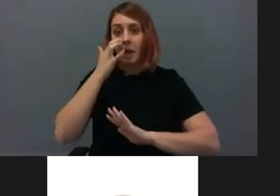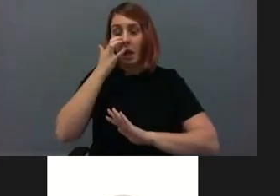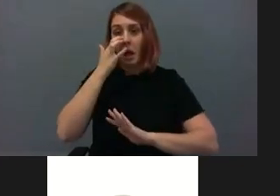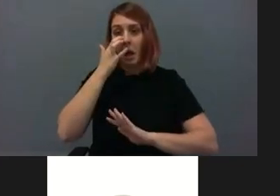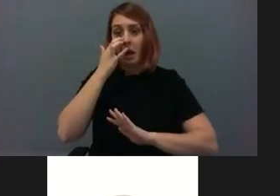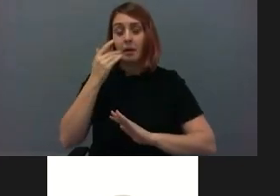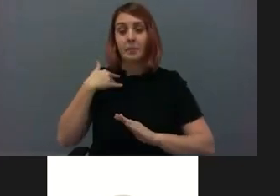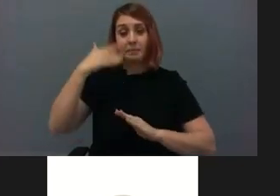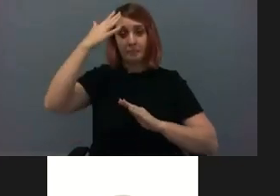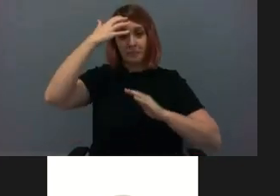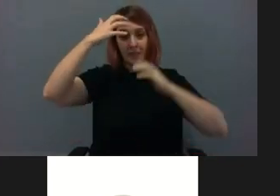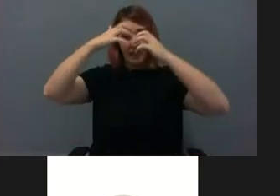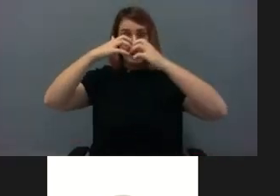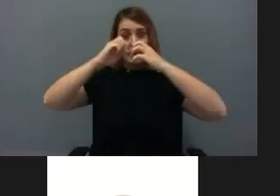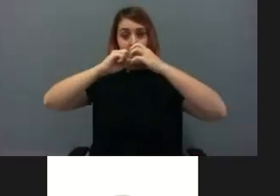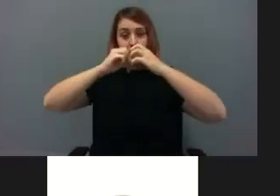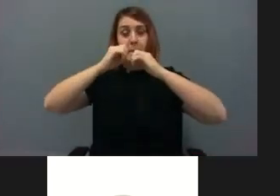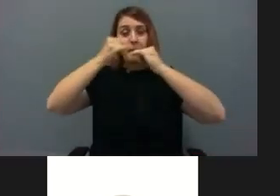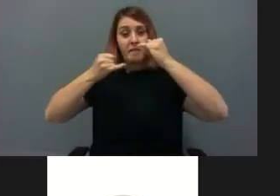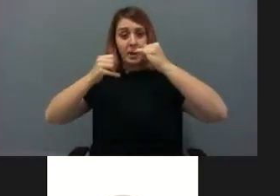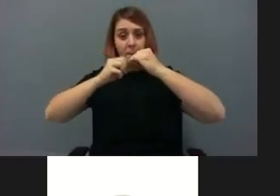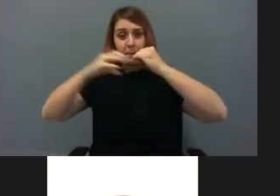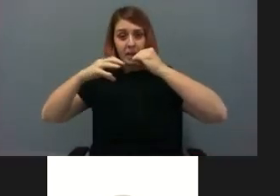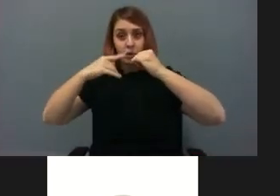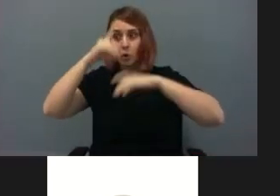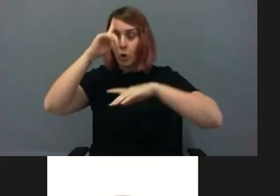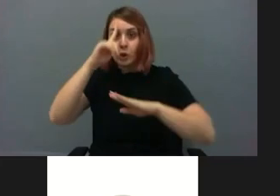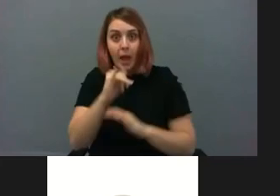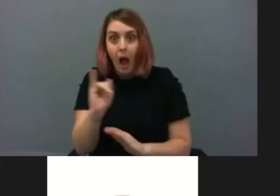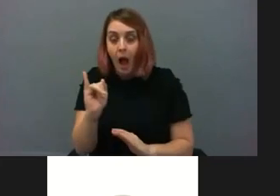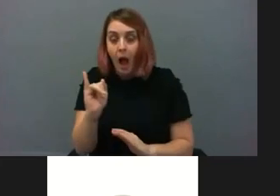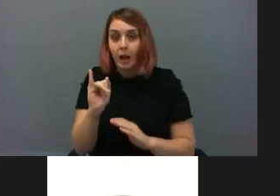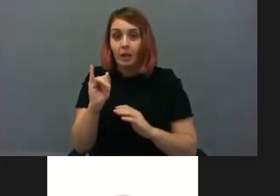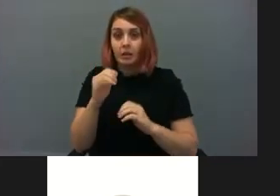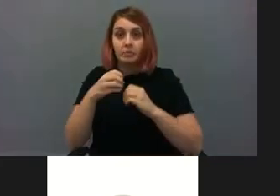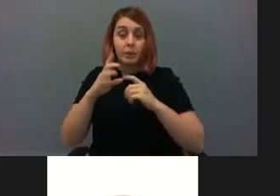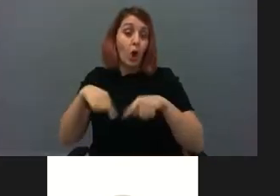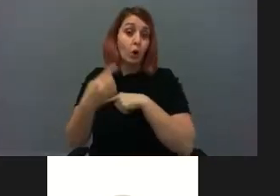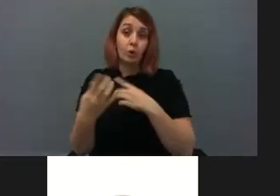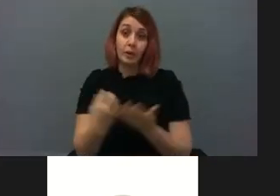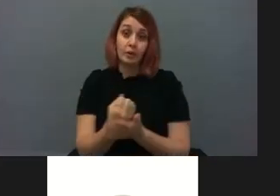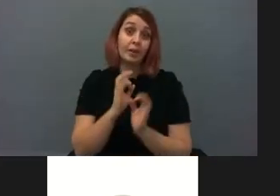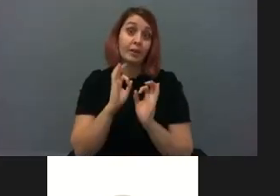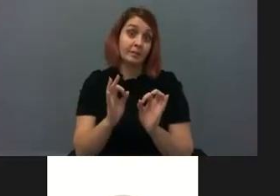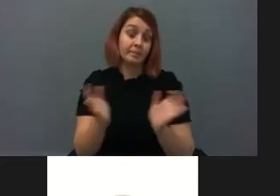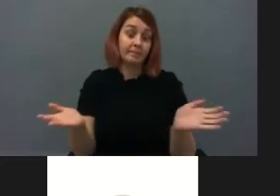en mi cabeza reventara. Yo no sabía ni que la tenía, con todas las consecuencias, claro. A veces